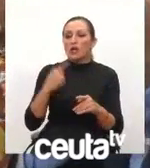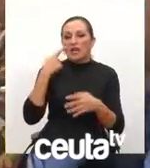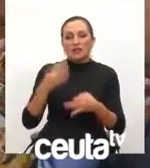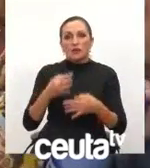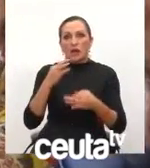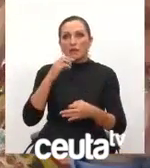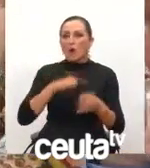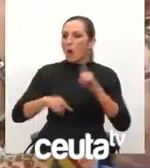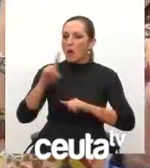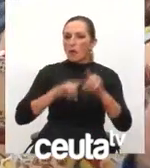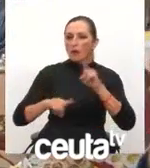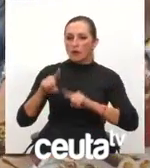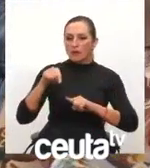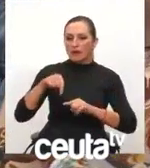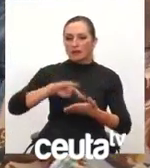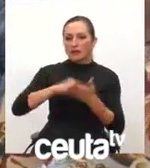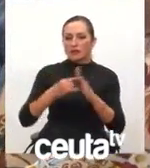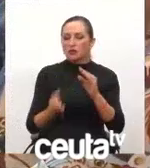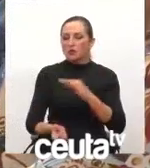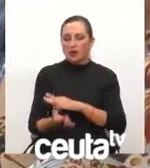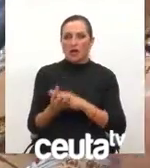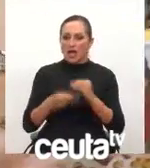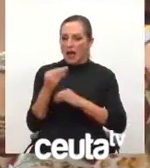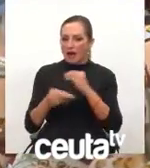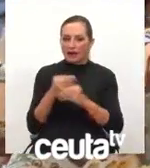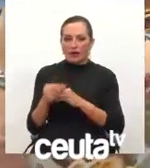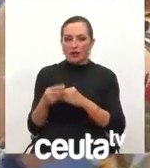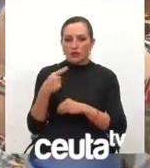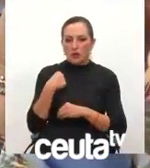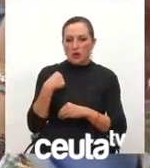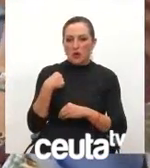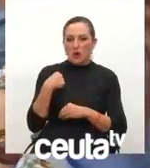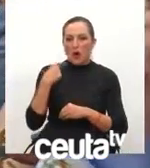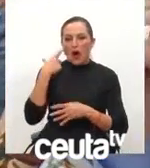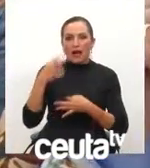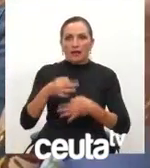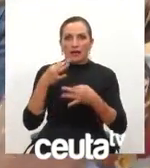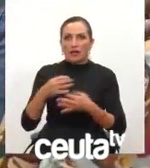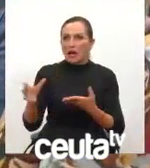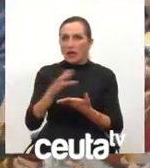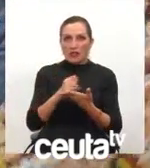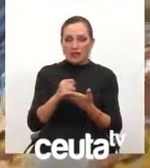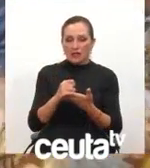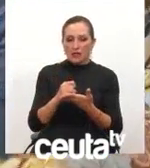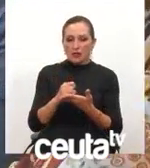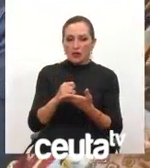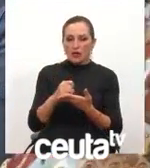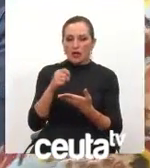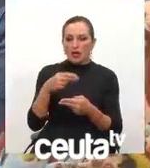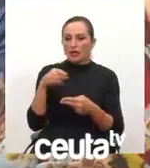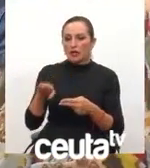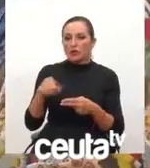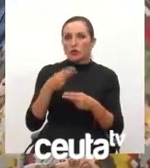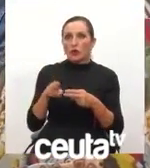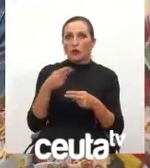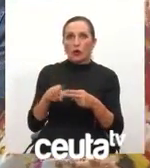ejecutar ese proyecto. Yo estoy convencido y la realidad de todo esto es que su política y, por supuesto,